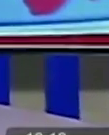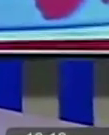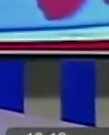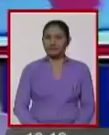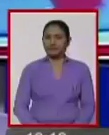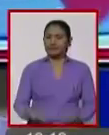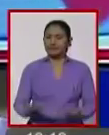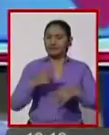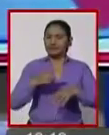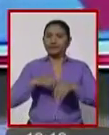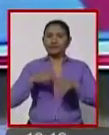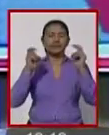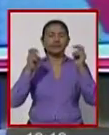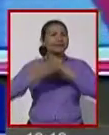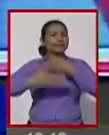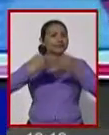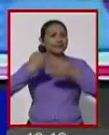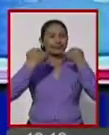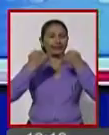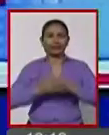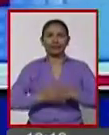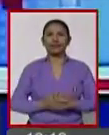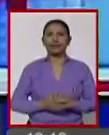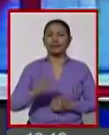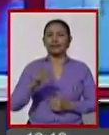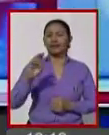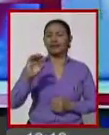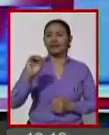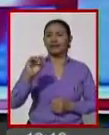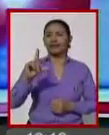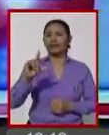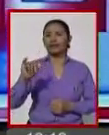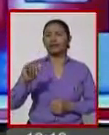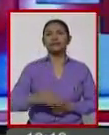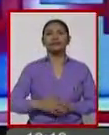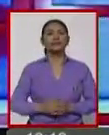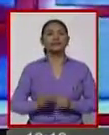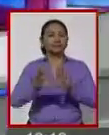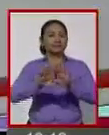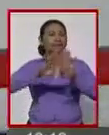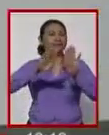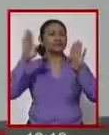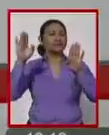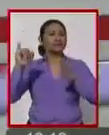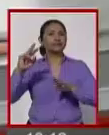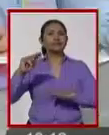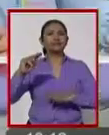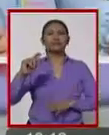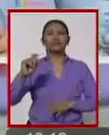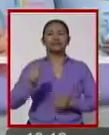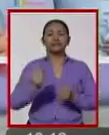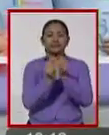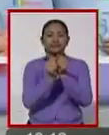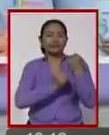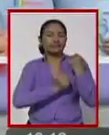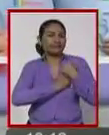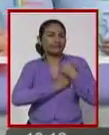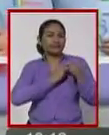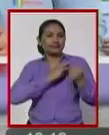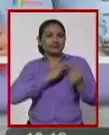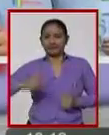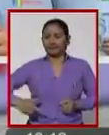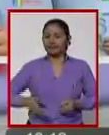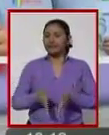En este mismo tema actualizamos la información en este momento. Rolly Méndez se encuentra en la puerta de la Intendencia justamente con los gendarmes municipales